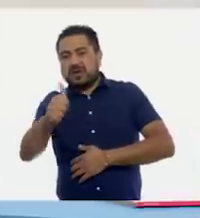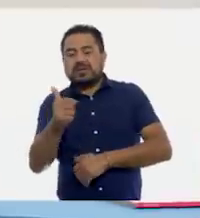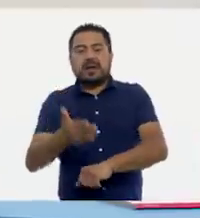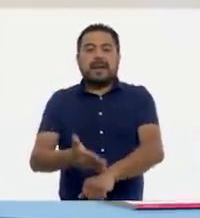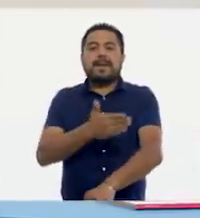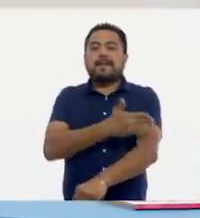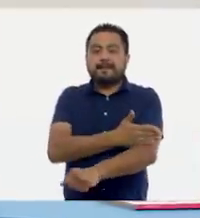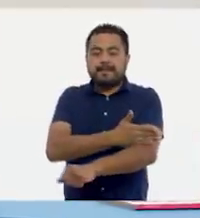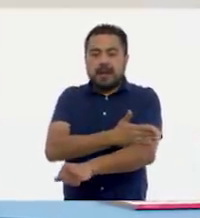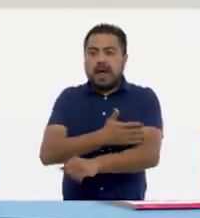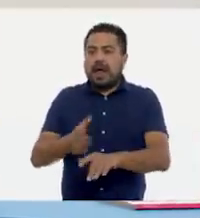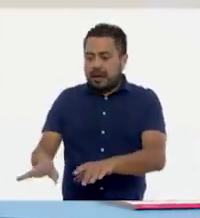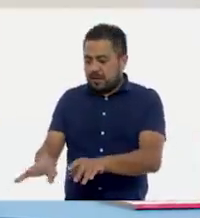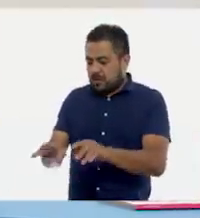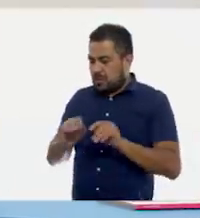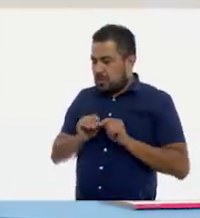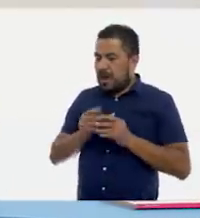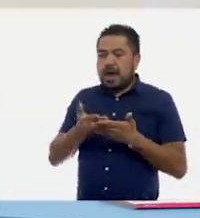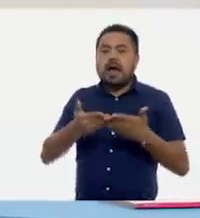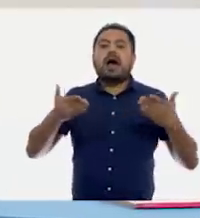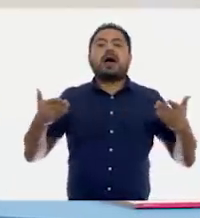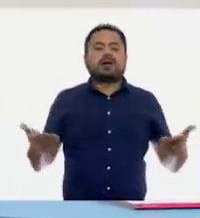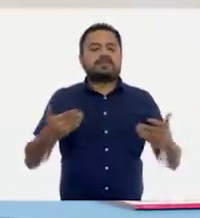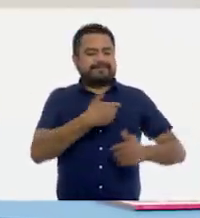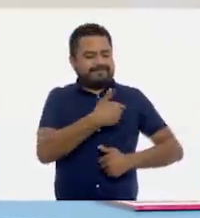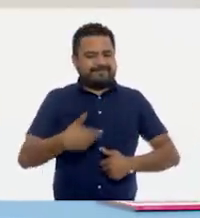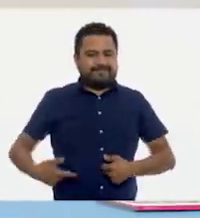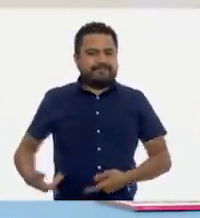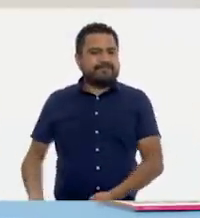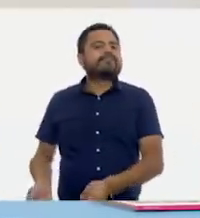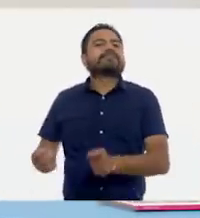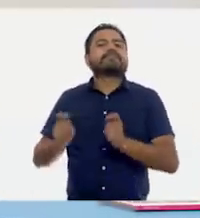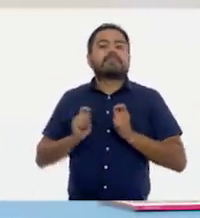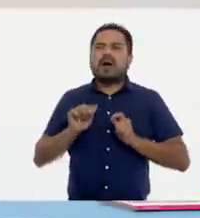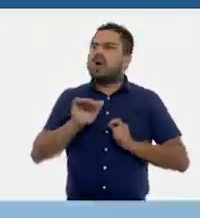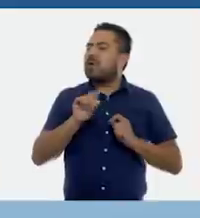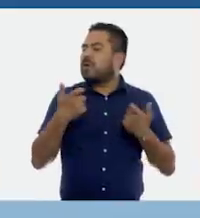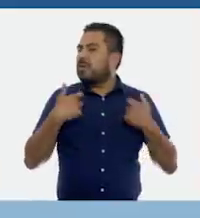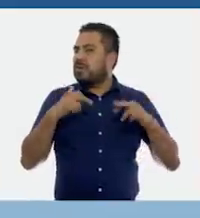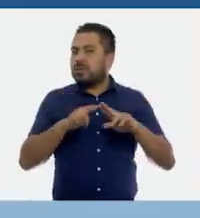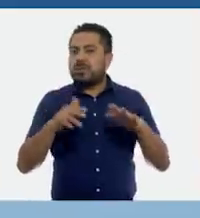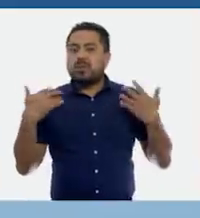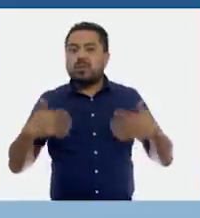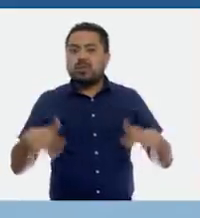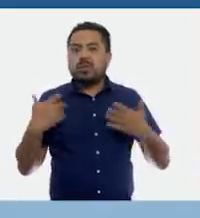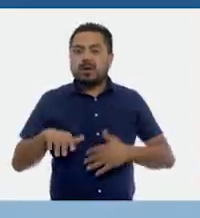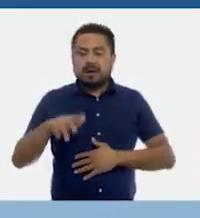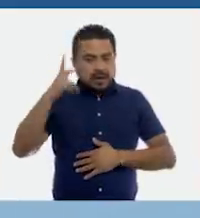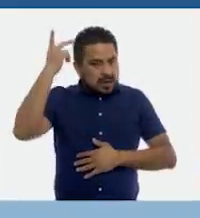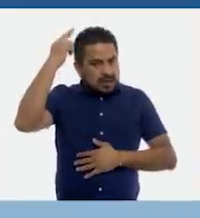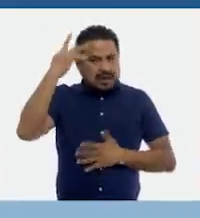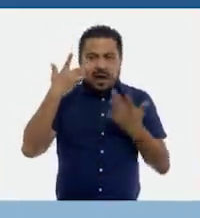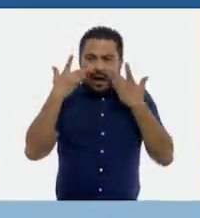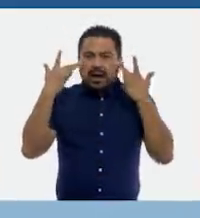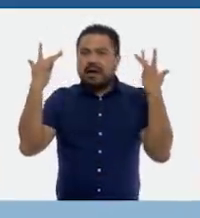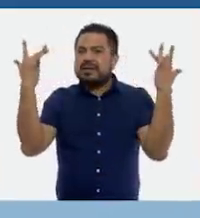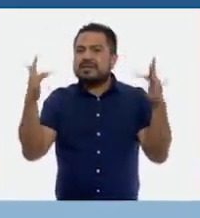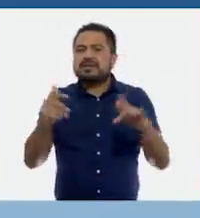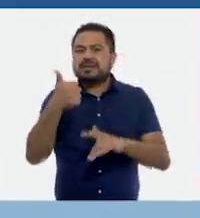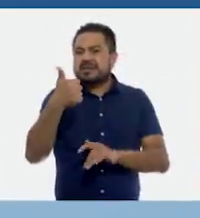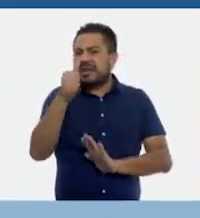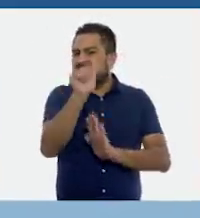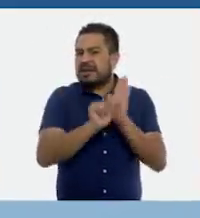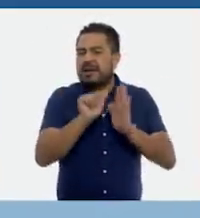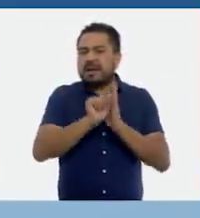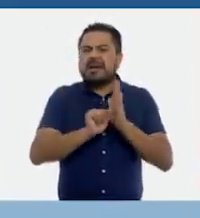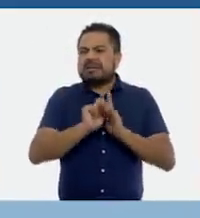Madero asumió ahora sí la presidencia. Uy, maestra, pero si Díaz renunció a los 6